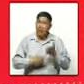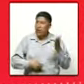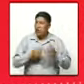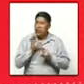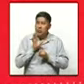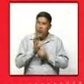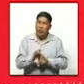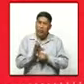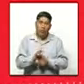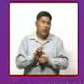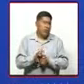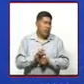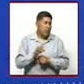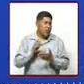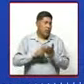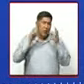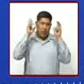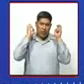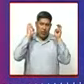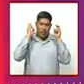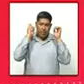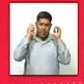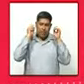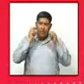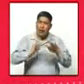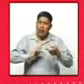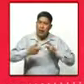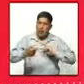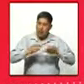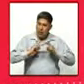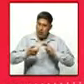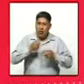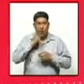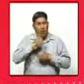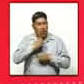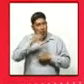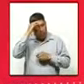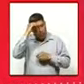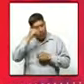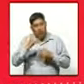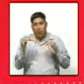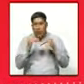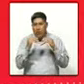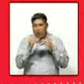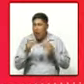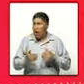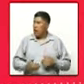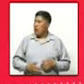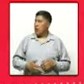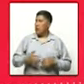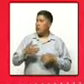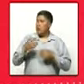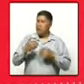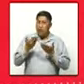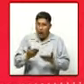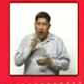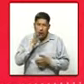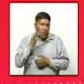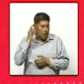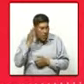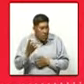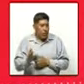es obligatorio en el tema de alternancia, por ejemplo, para mujeres, en el tema de plazas